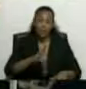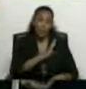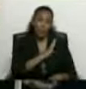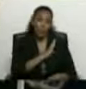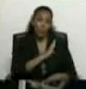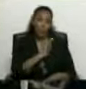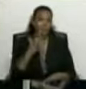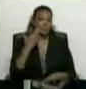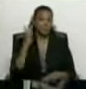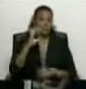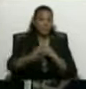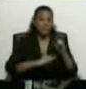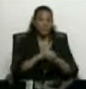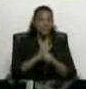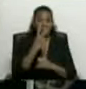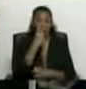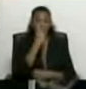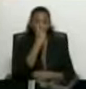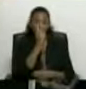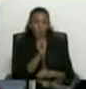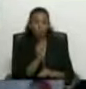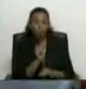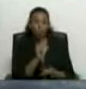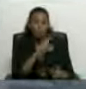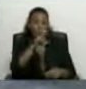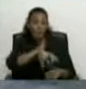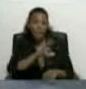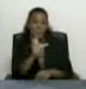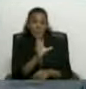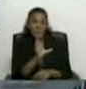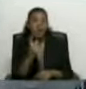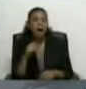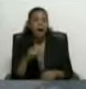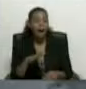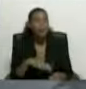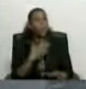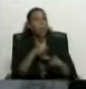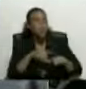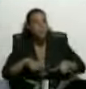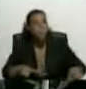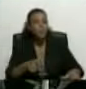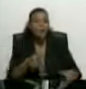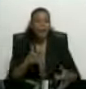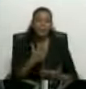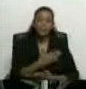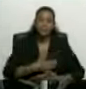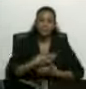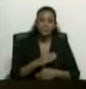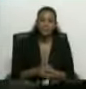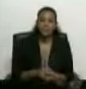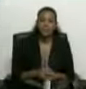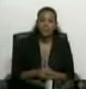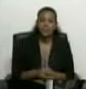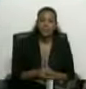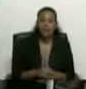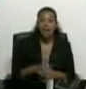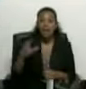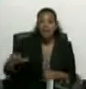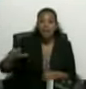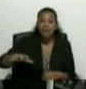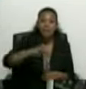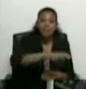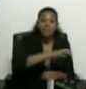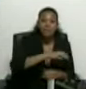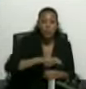de índole internacional, donde nuestro país también juega parte esencial. A nivel de regiones